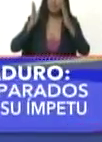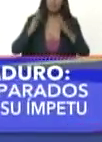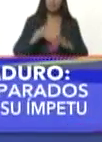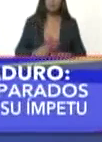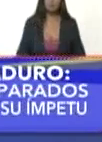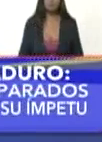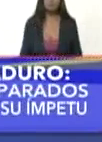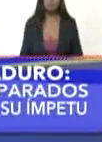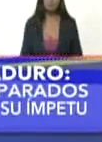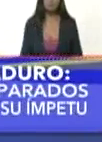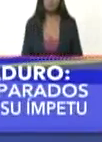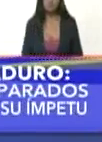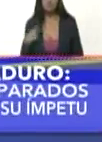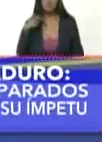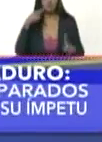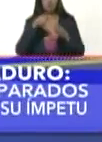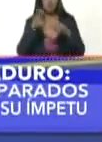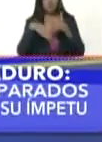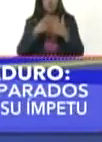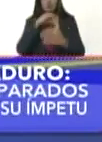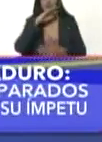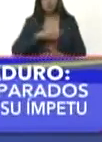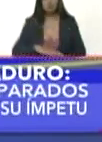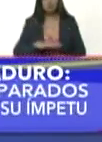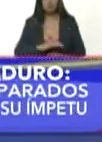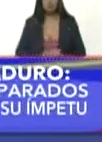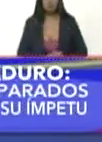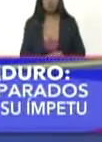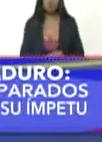Y hay que siempre ubicarse en el momento de la historia.